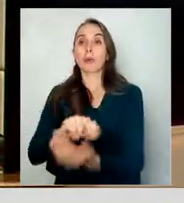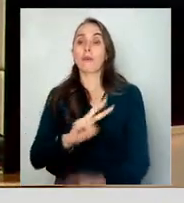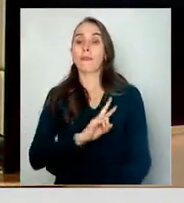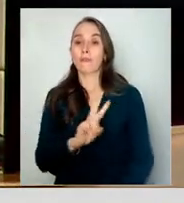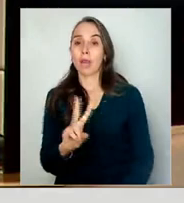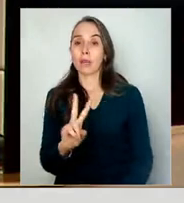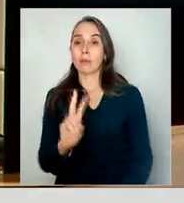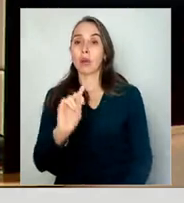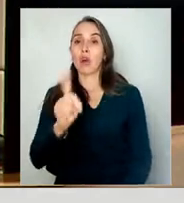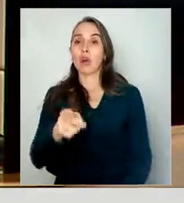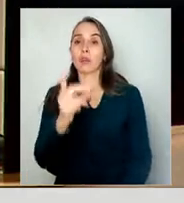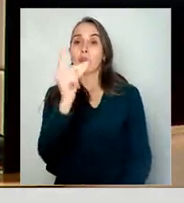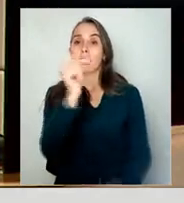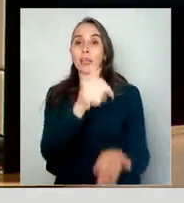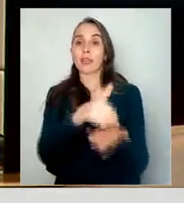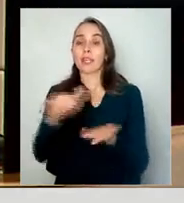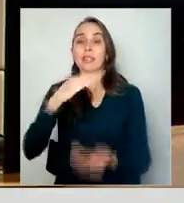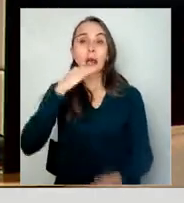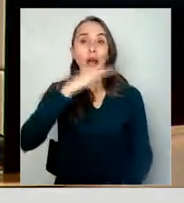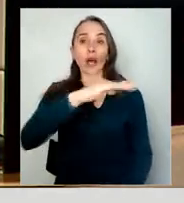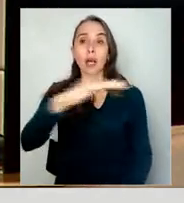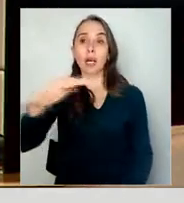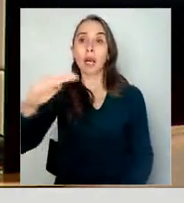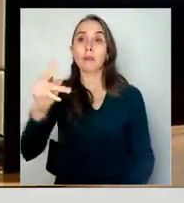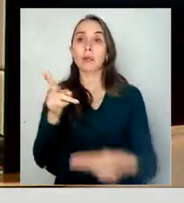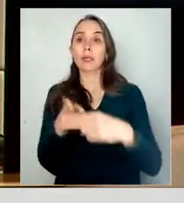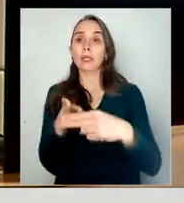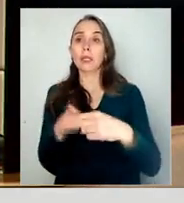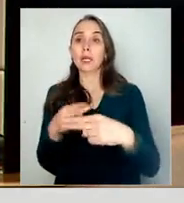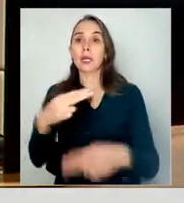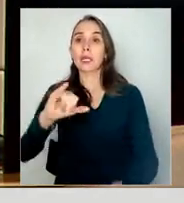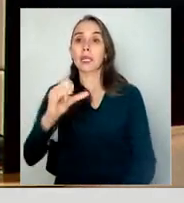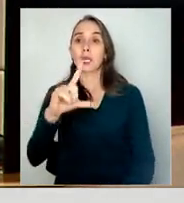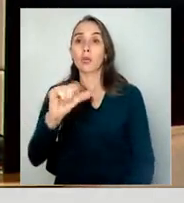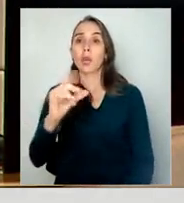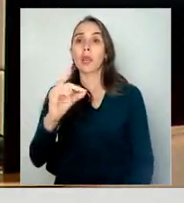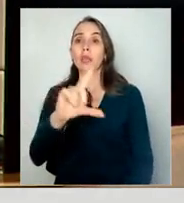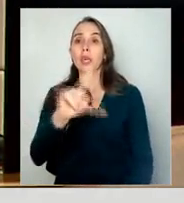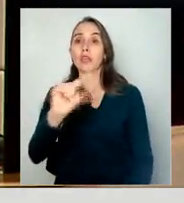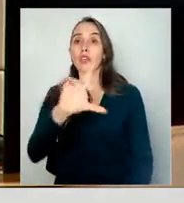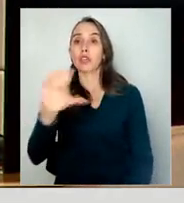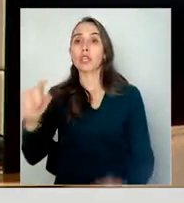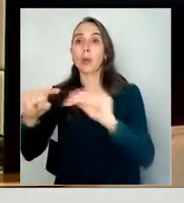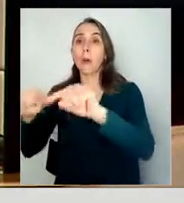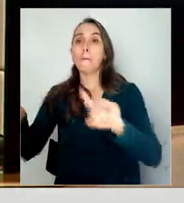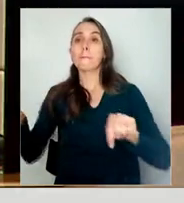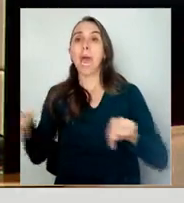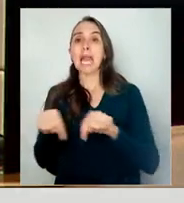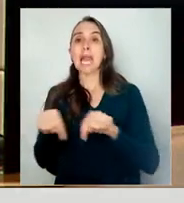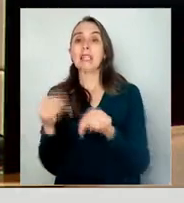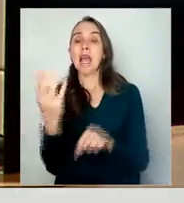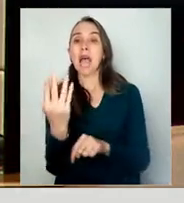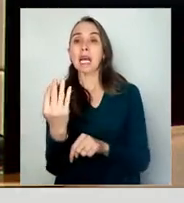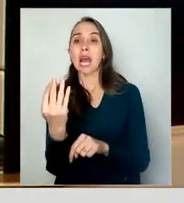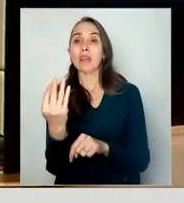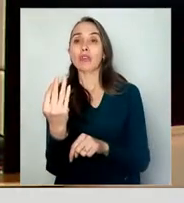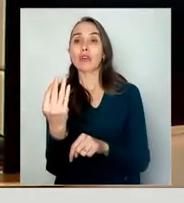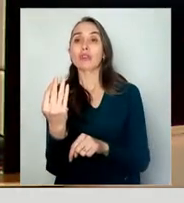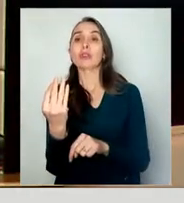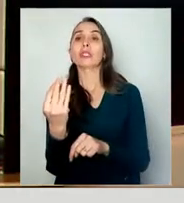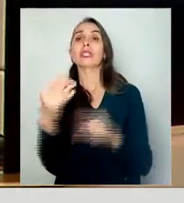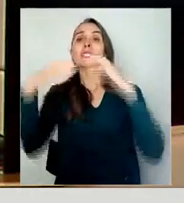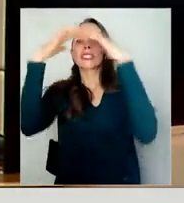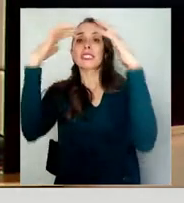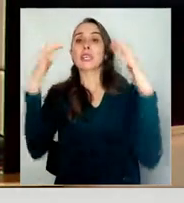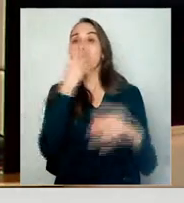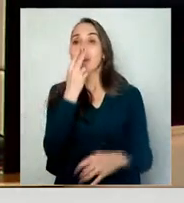el desalojo de un predio denominado hijo de Joyero y parcela catorce ubicados en el cerro Bellavista de la